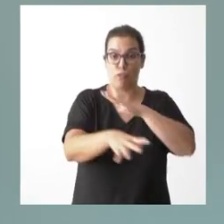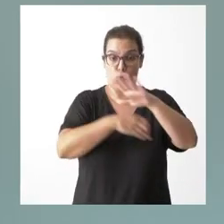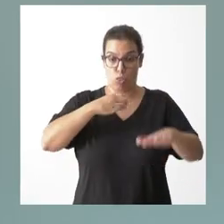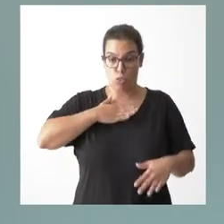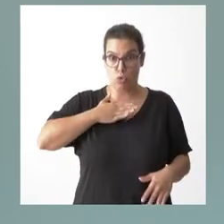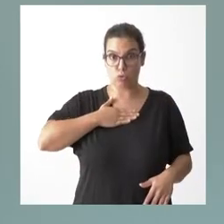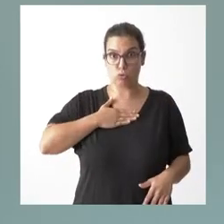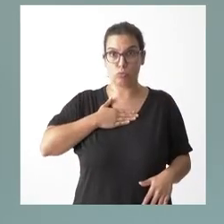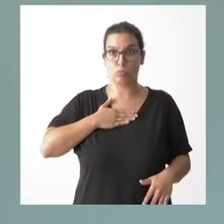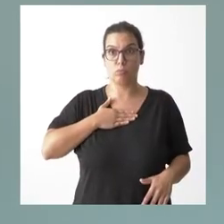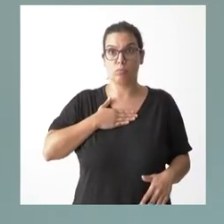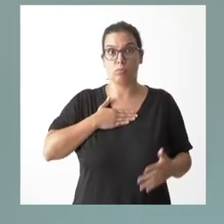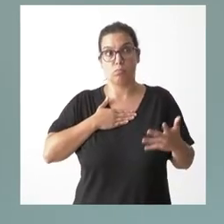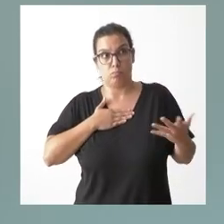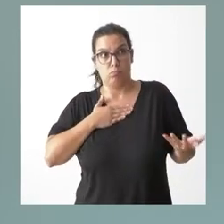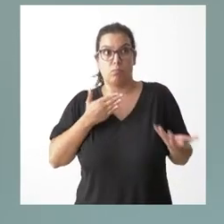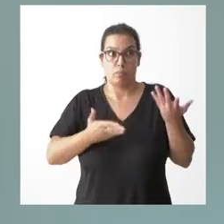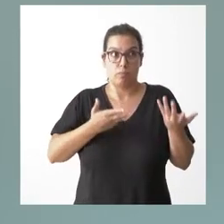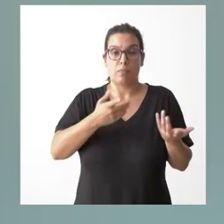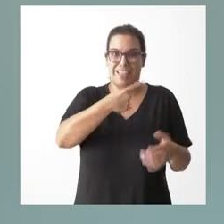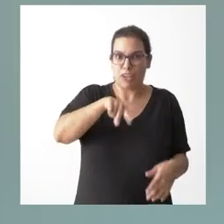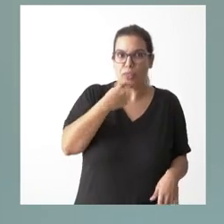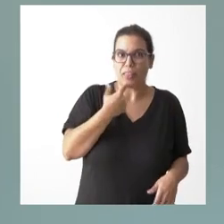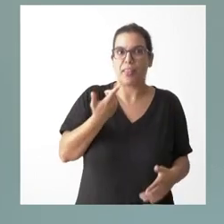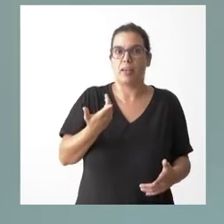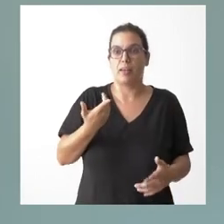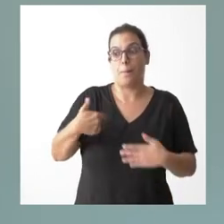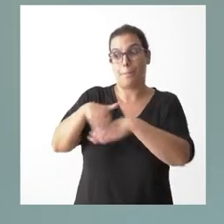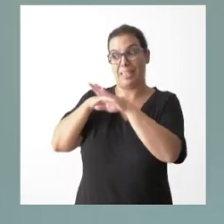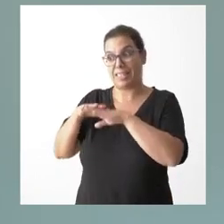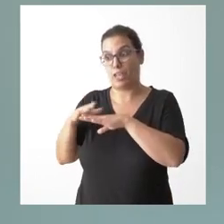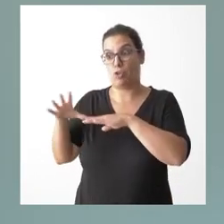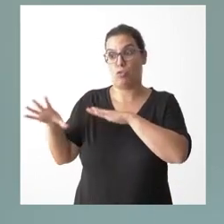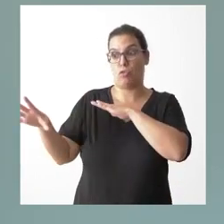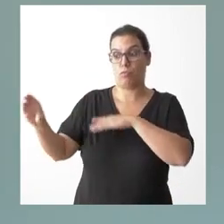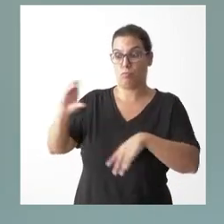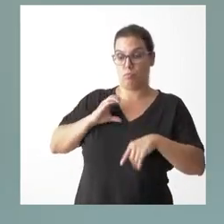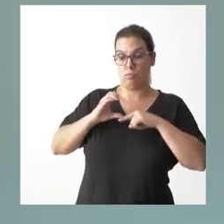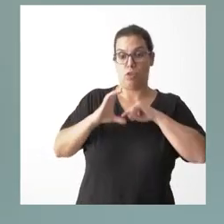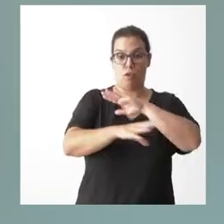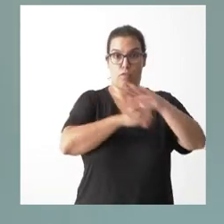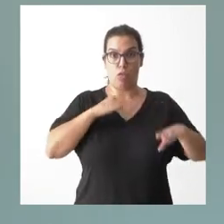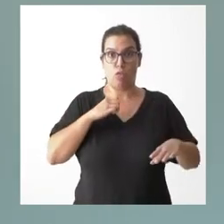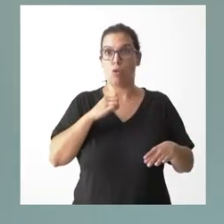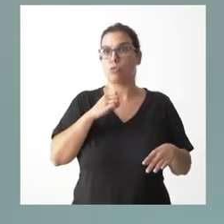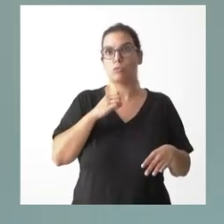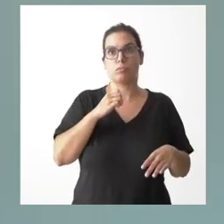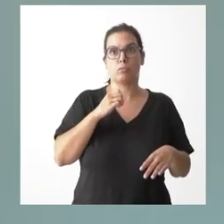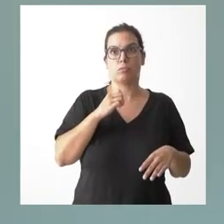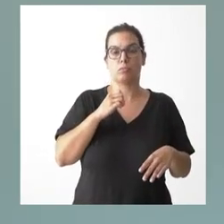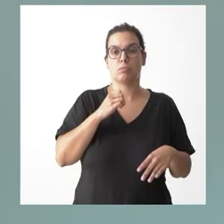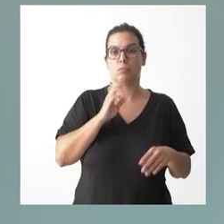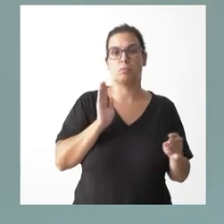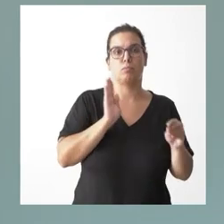que ha manifestado y manifestaba el Ministerio para esta medida, los pocos fondos únicamente se podrán